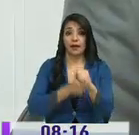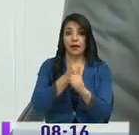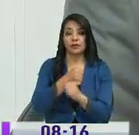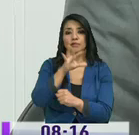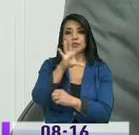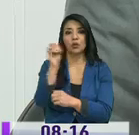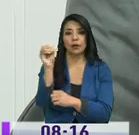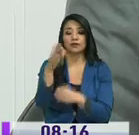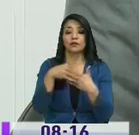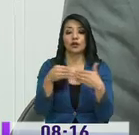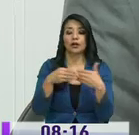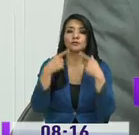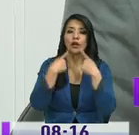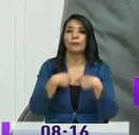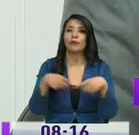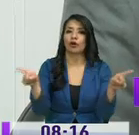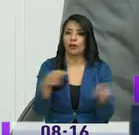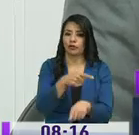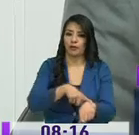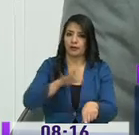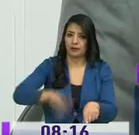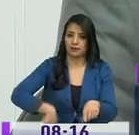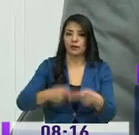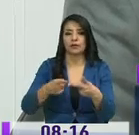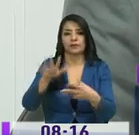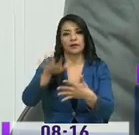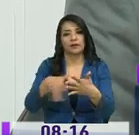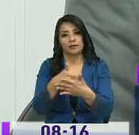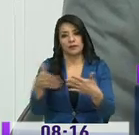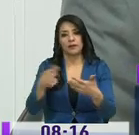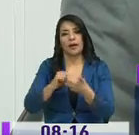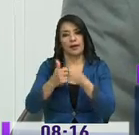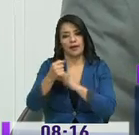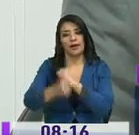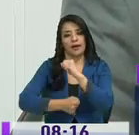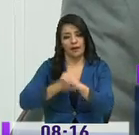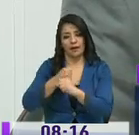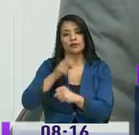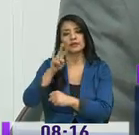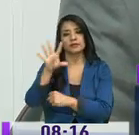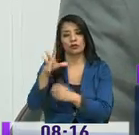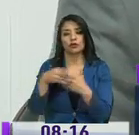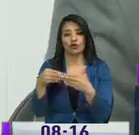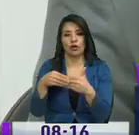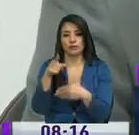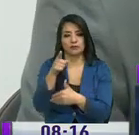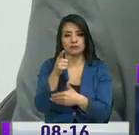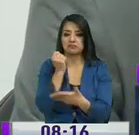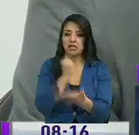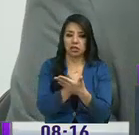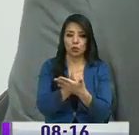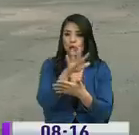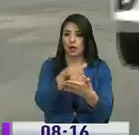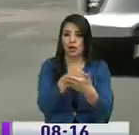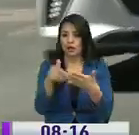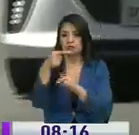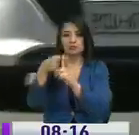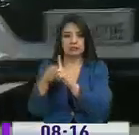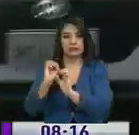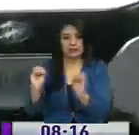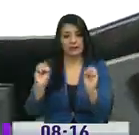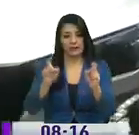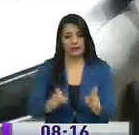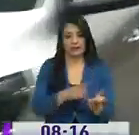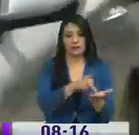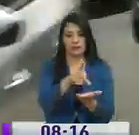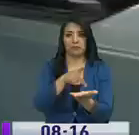por convocatoria, y en matriculación igual las calendarizaciones es por año los $25 si no matriculó dentro del mes que le corresponde. Recuerde que el